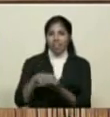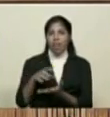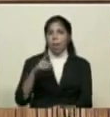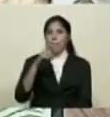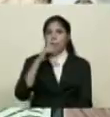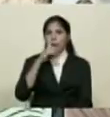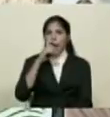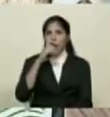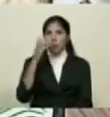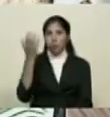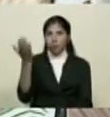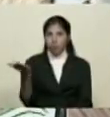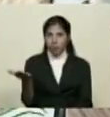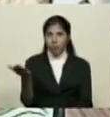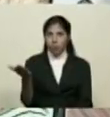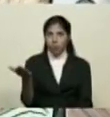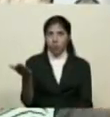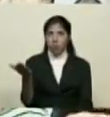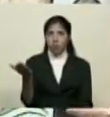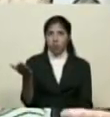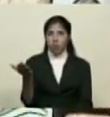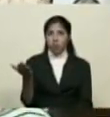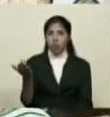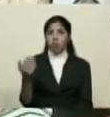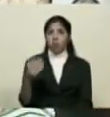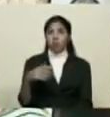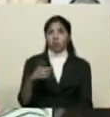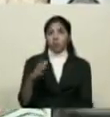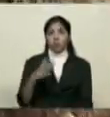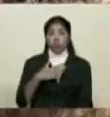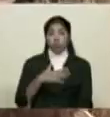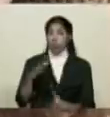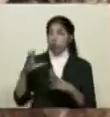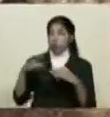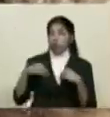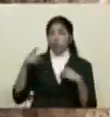Nicolás Maduro Moros, a quien reconocemos como el presidente electo de este país.